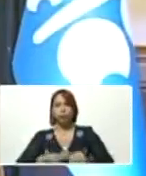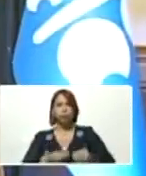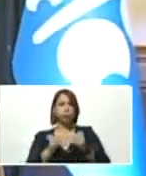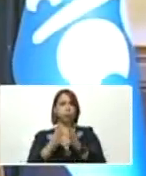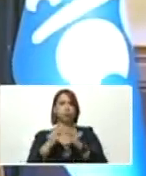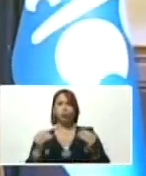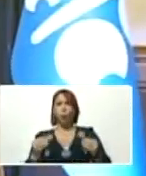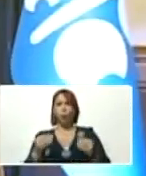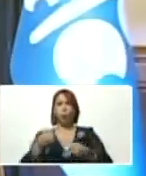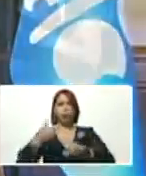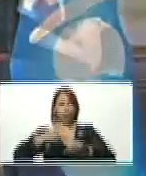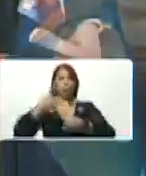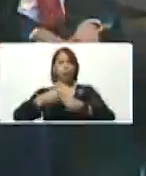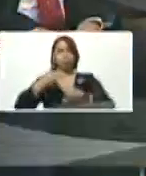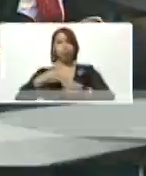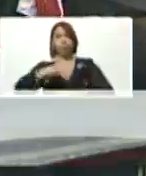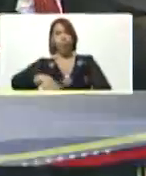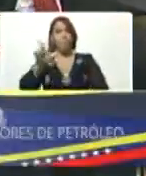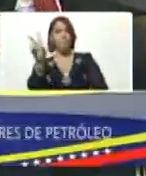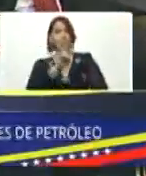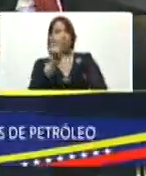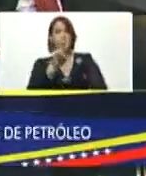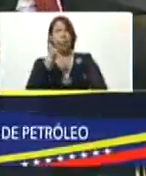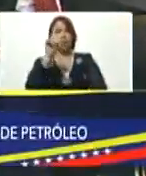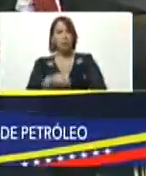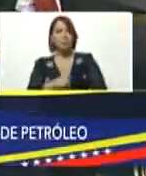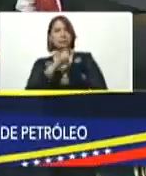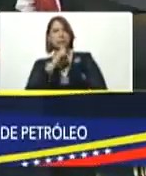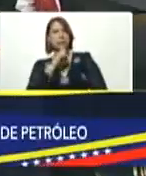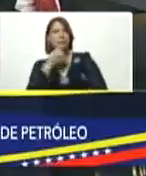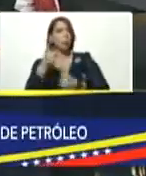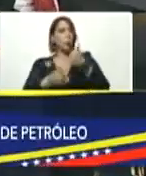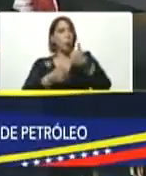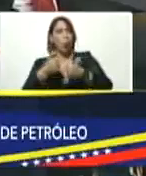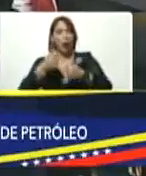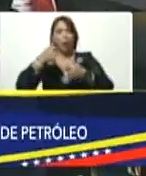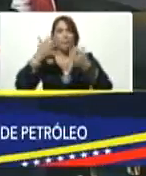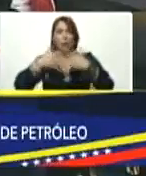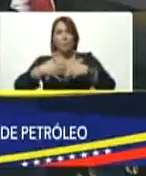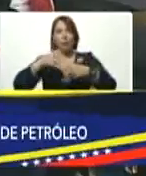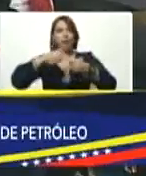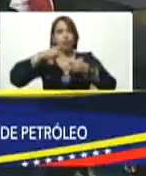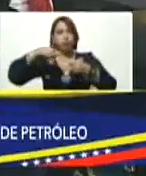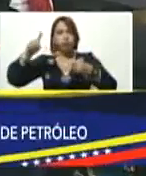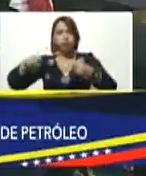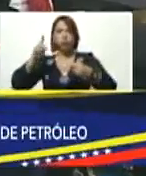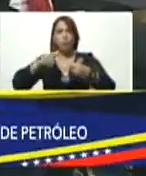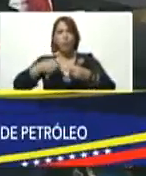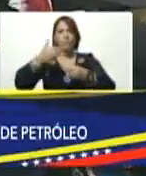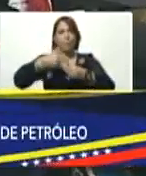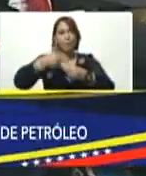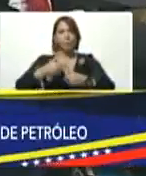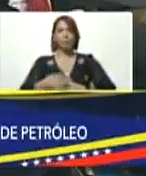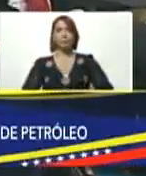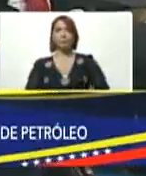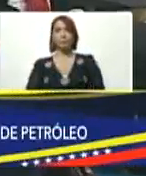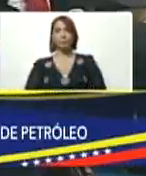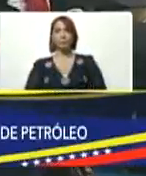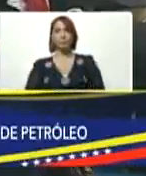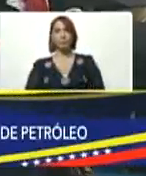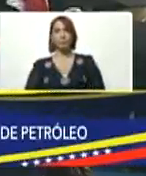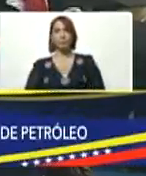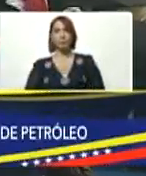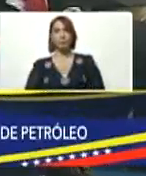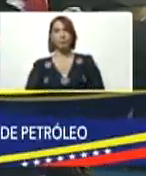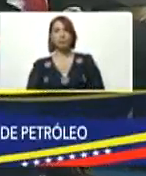las refinerías del país, de los complejos mejoradores, de la industria petroquímica, con